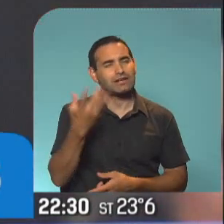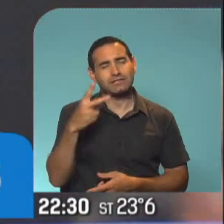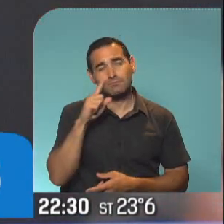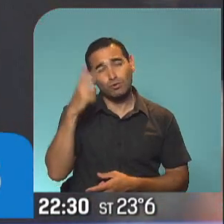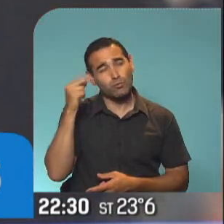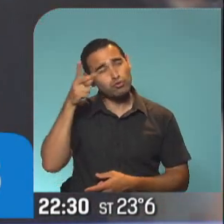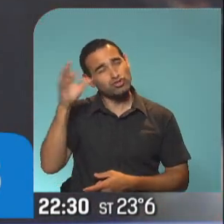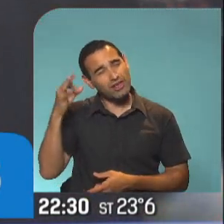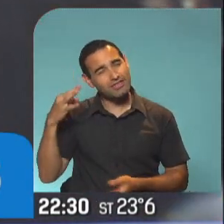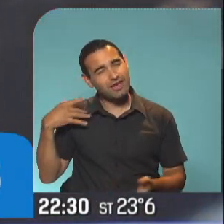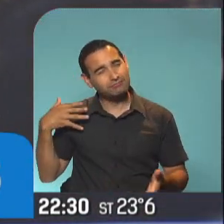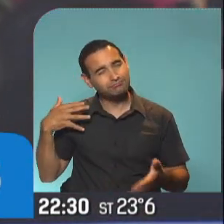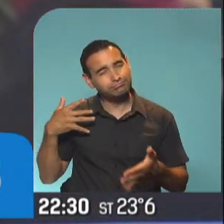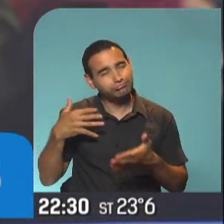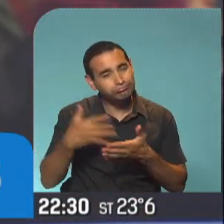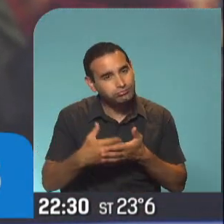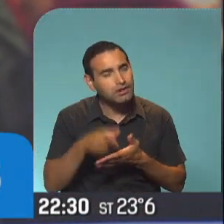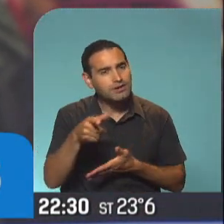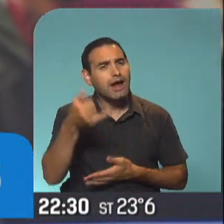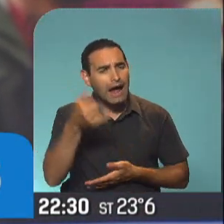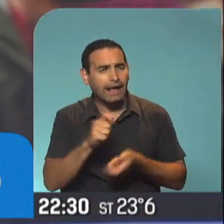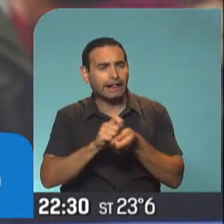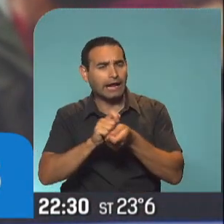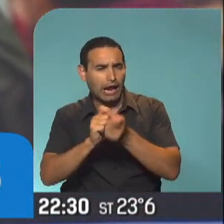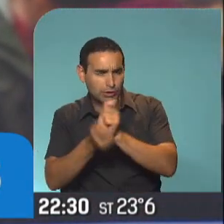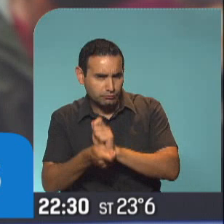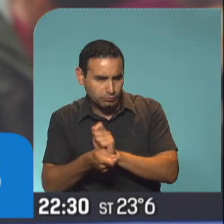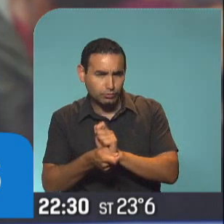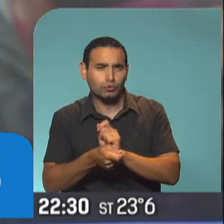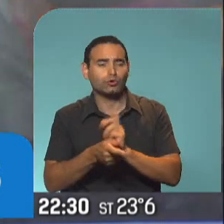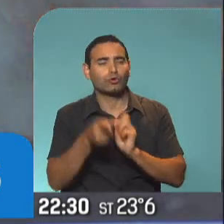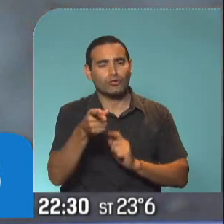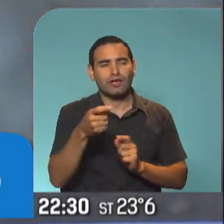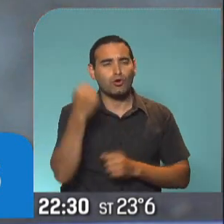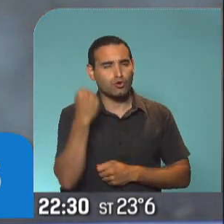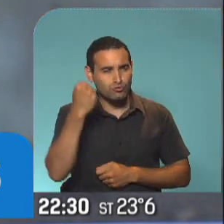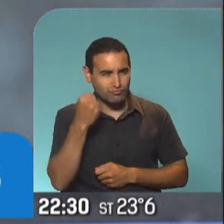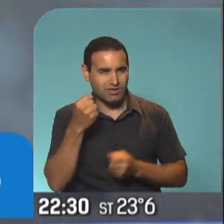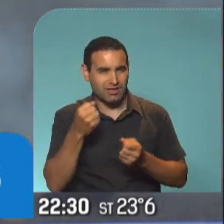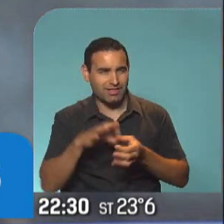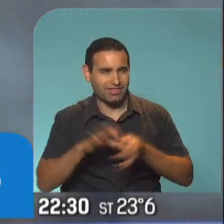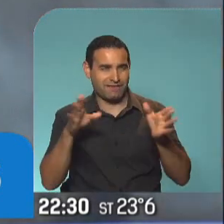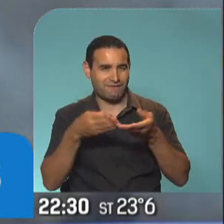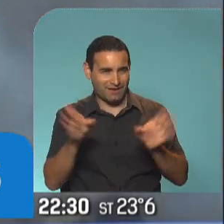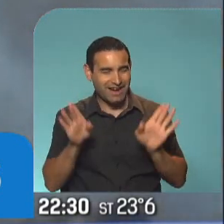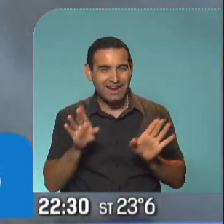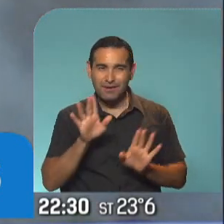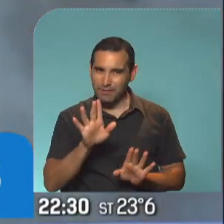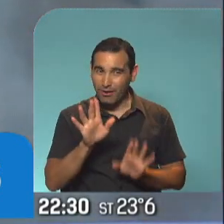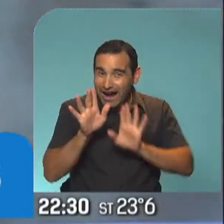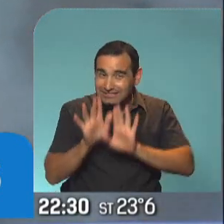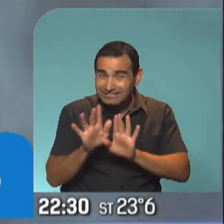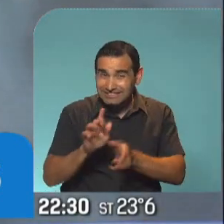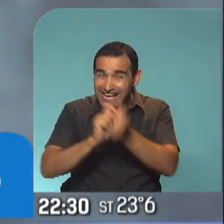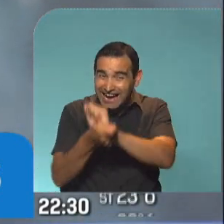80 fundamentalmente en adelante se han realizado reformas de liberalización de la economía, pero nunca con